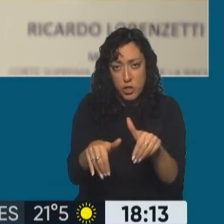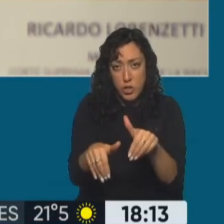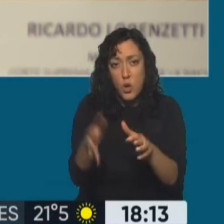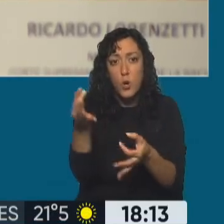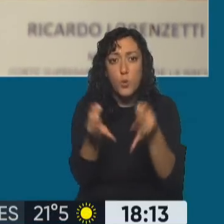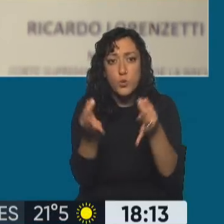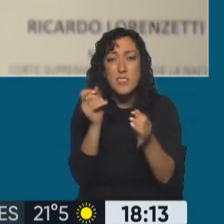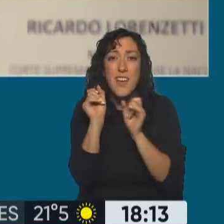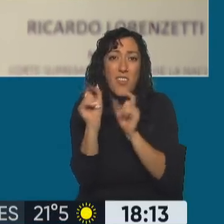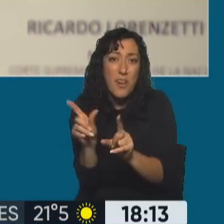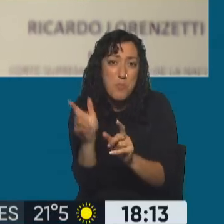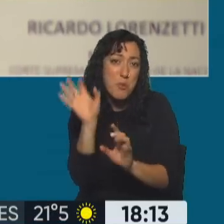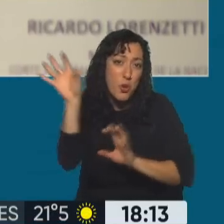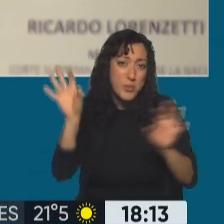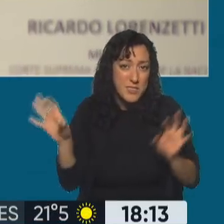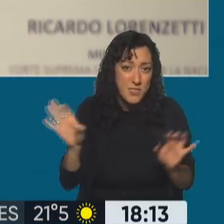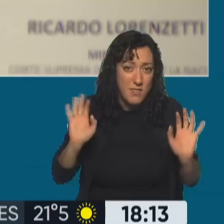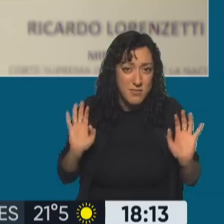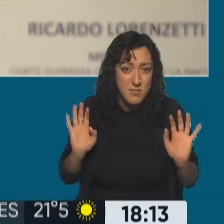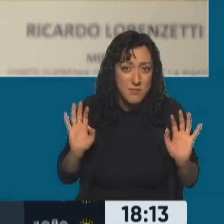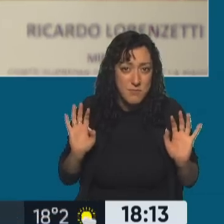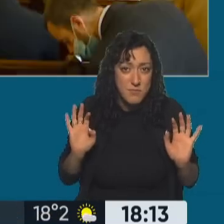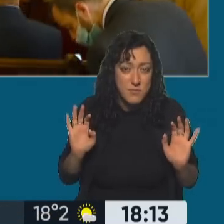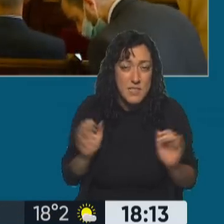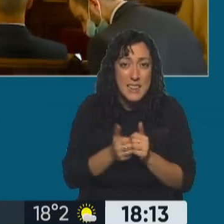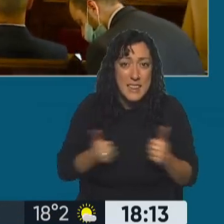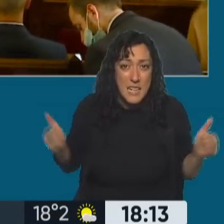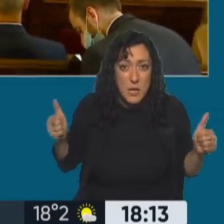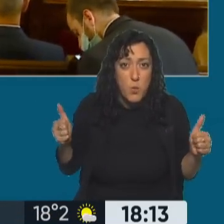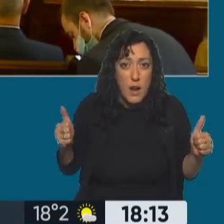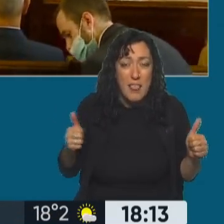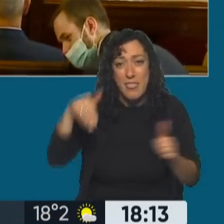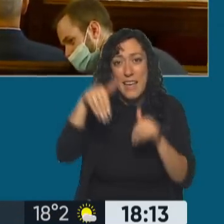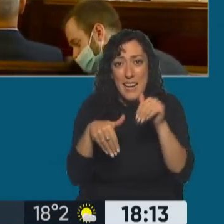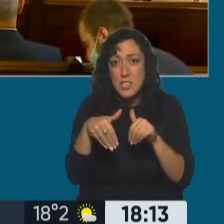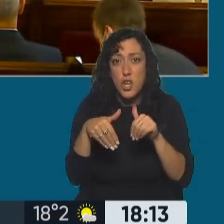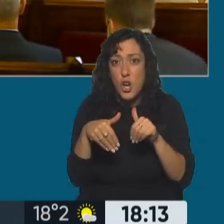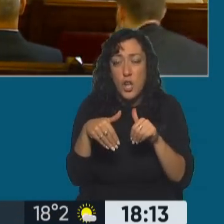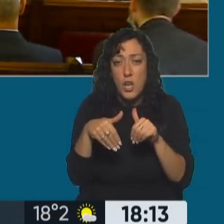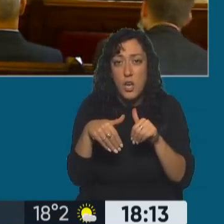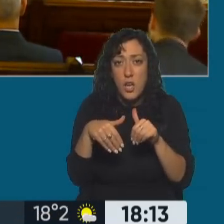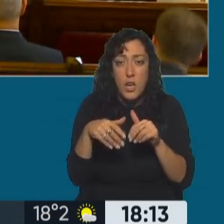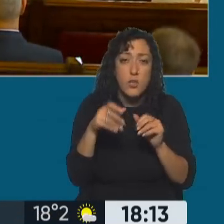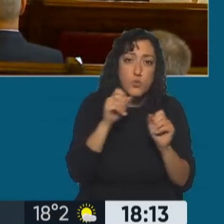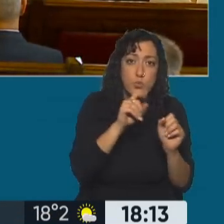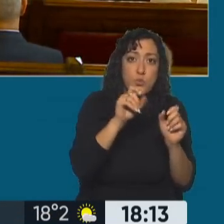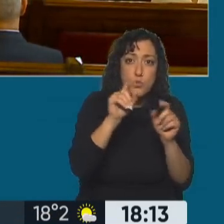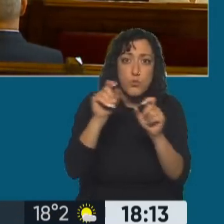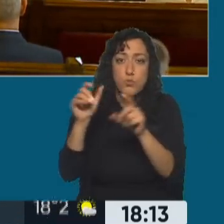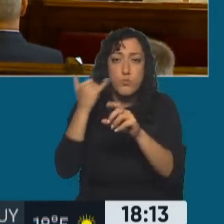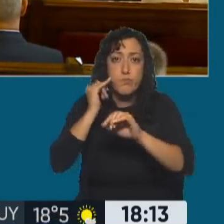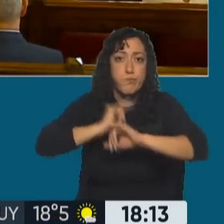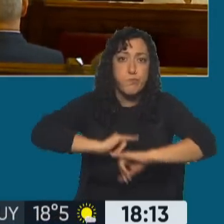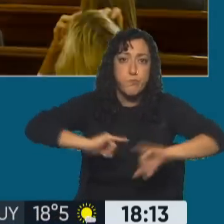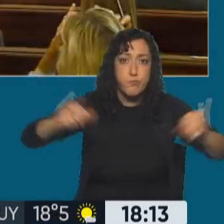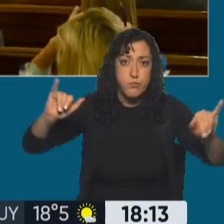justicia provincial. El Tribunal Electoral de cada una de estas provincias ya se había pronunciado. Le fueron a golpear